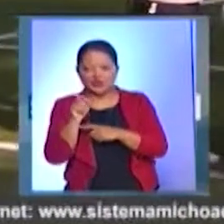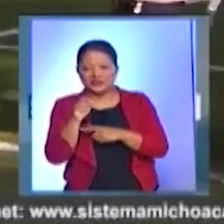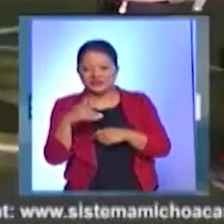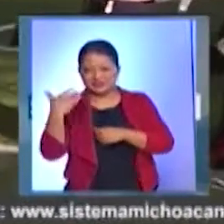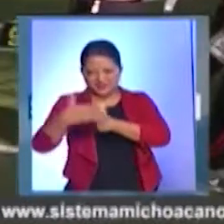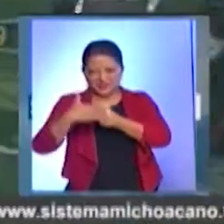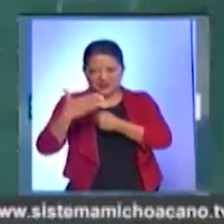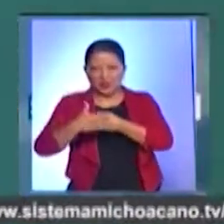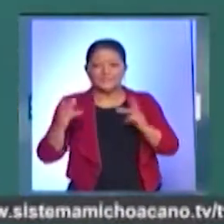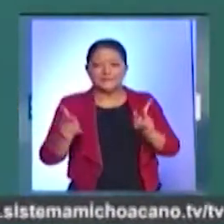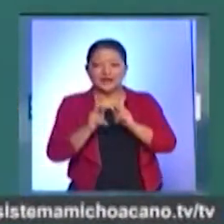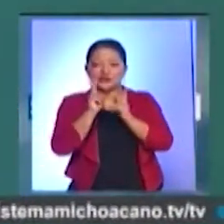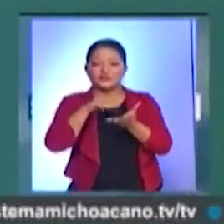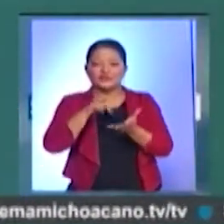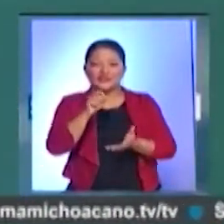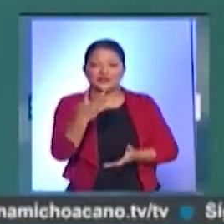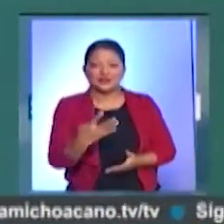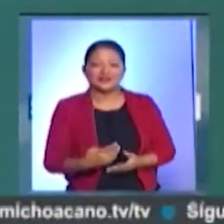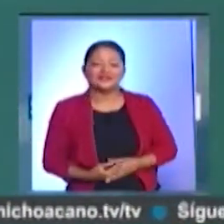2024